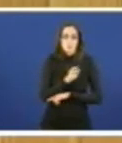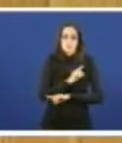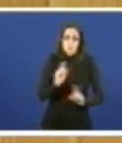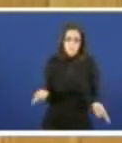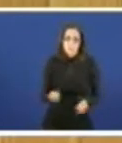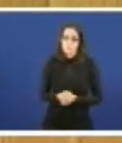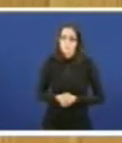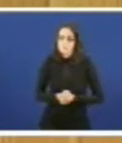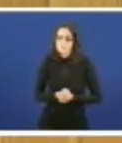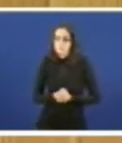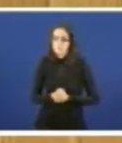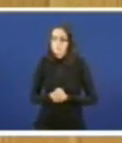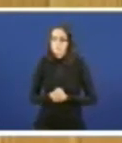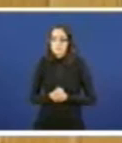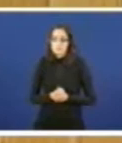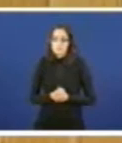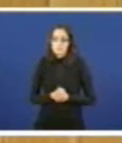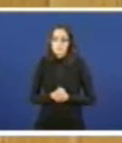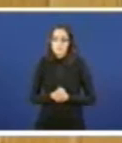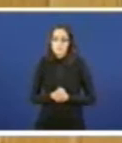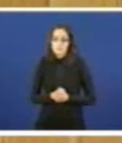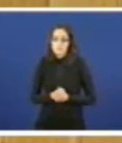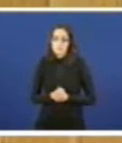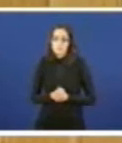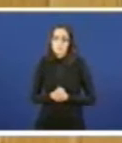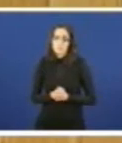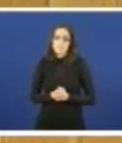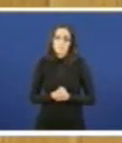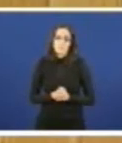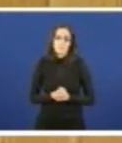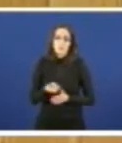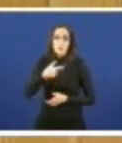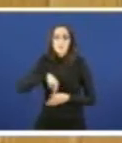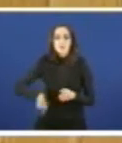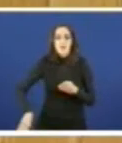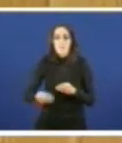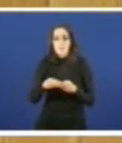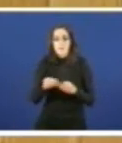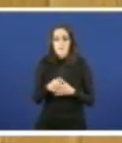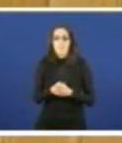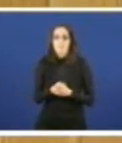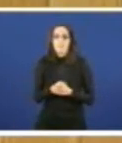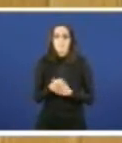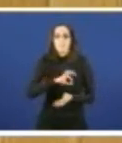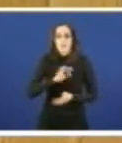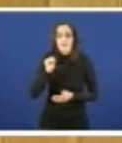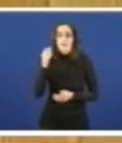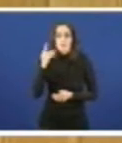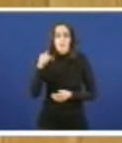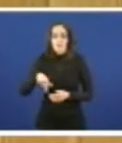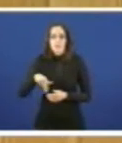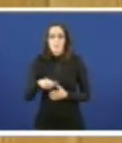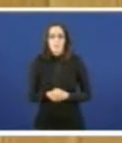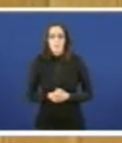non estaríamos en ningún caso de acordo. A nosa enmenda, señora Adán, é